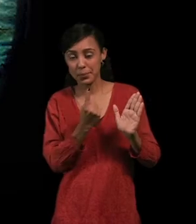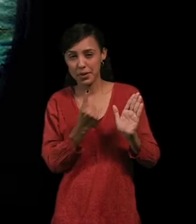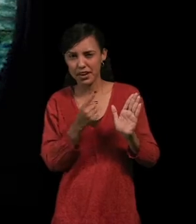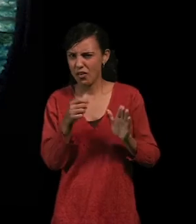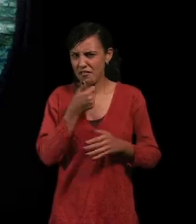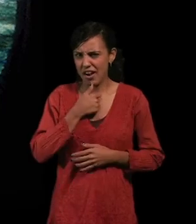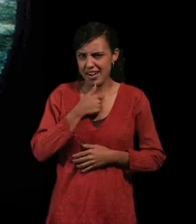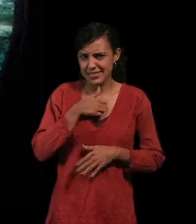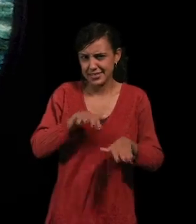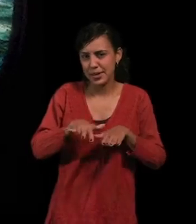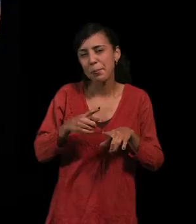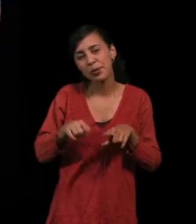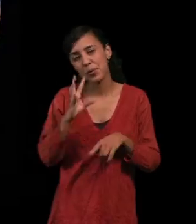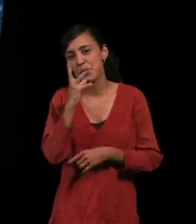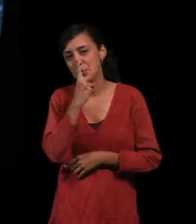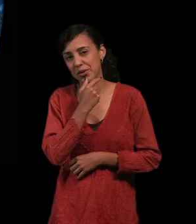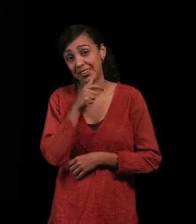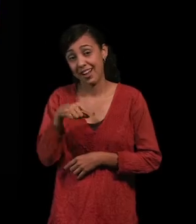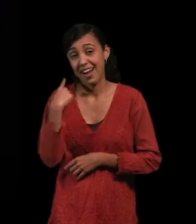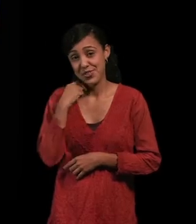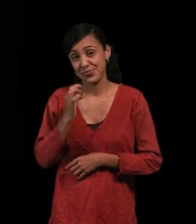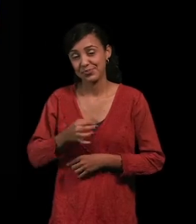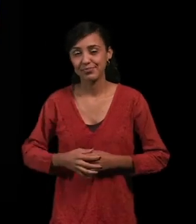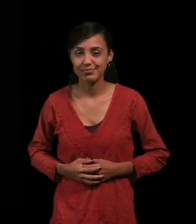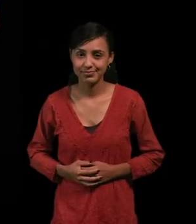animaciones eran simples, pero muy atractivas para la época.